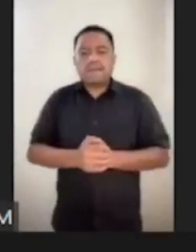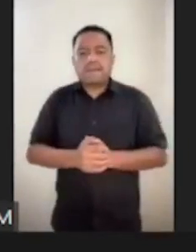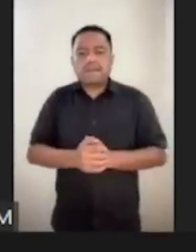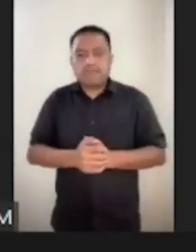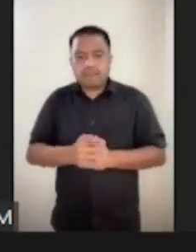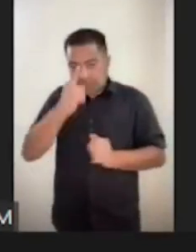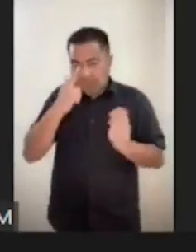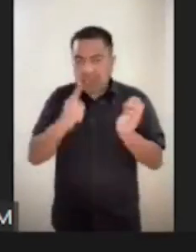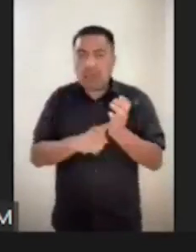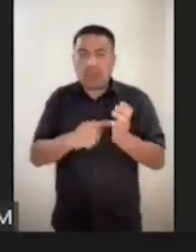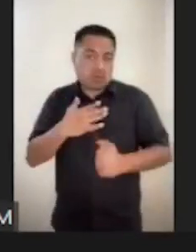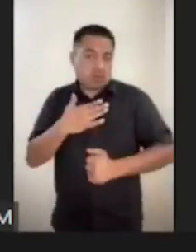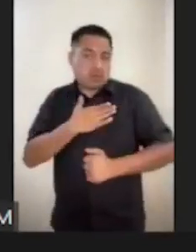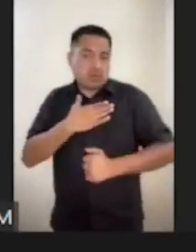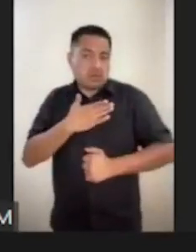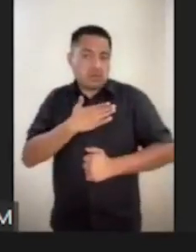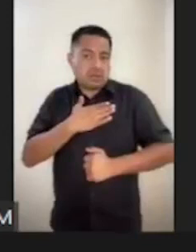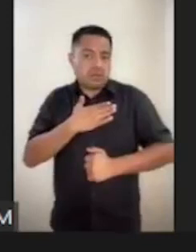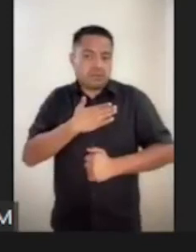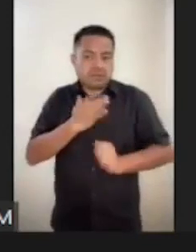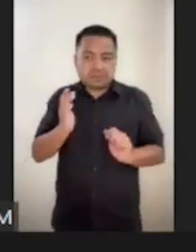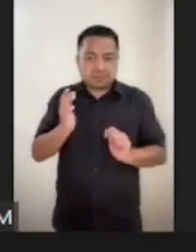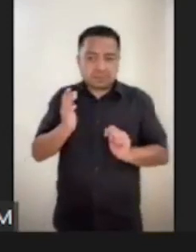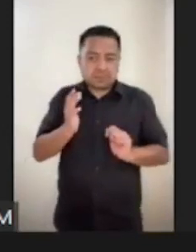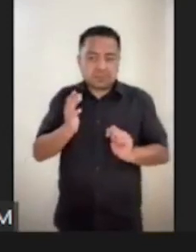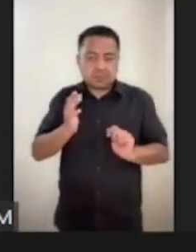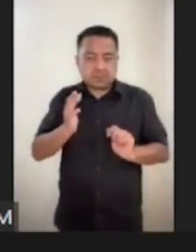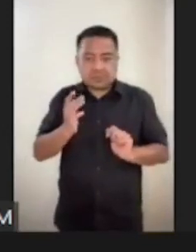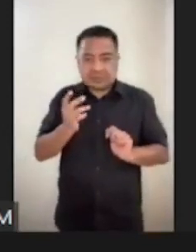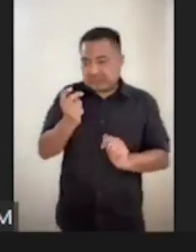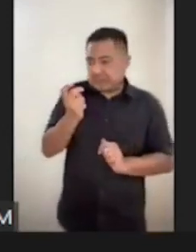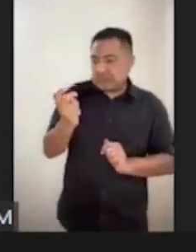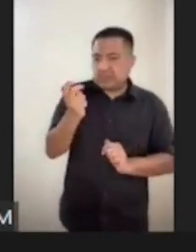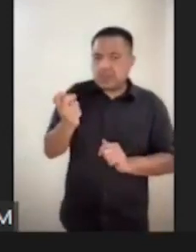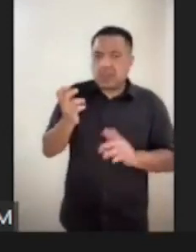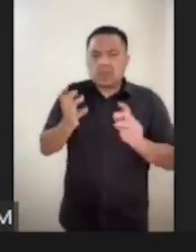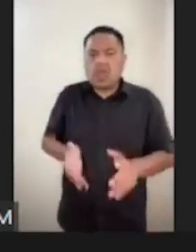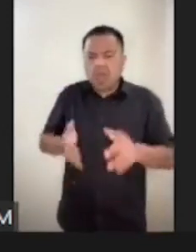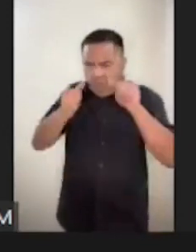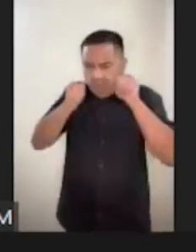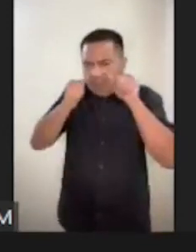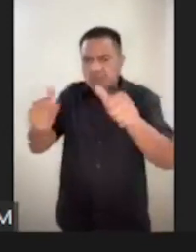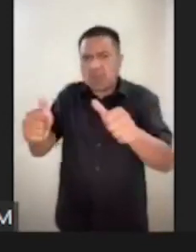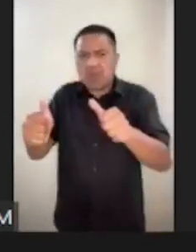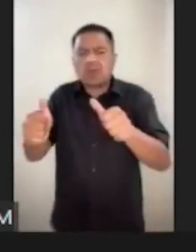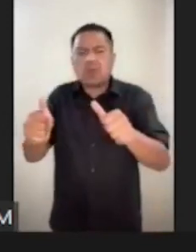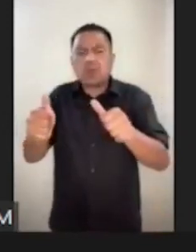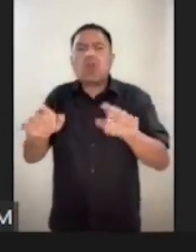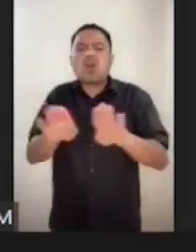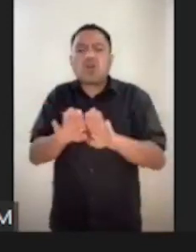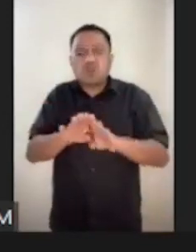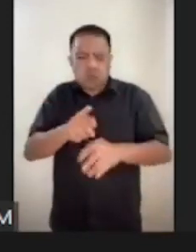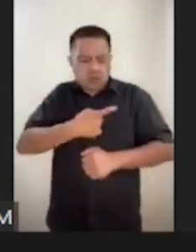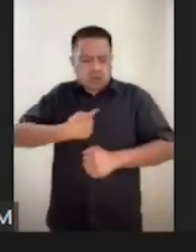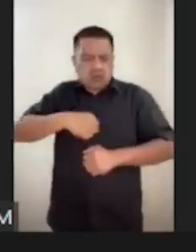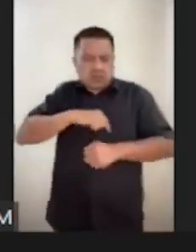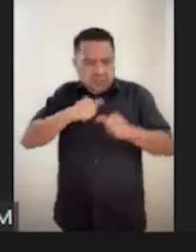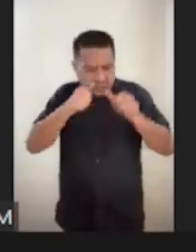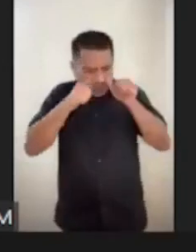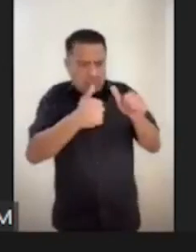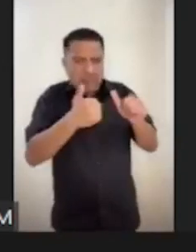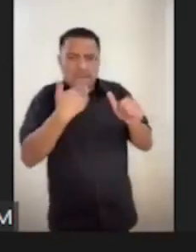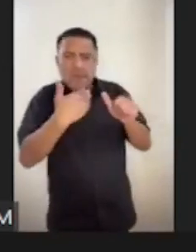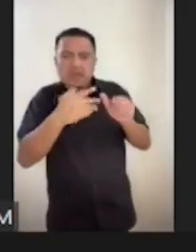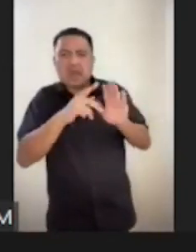Creo que esa parte fue atendida en los términos en que lo hemos atendido en otros